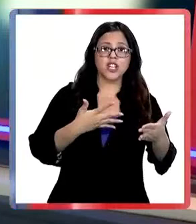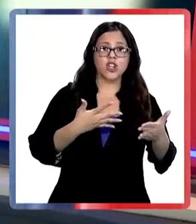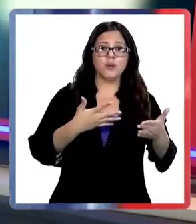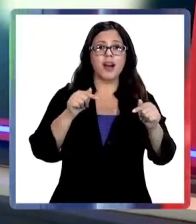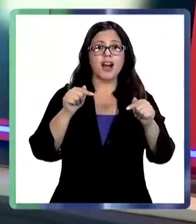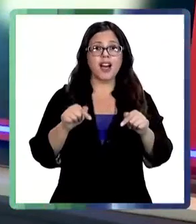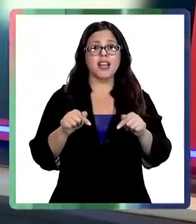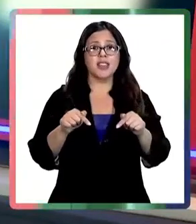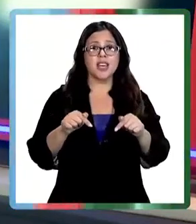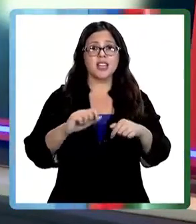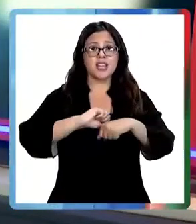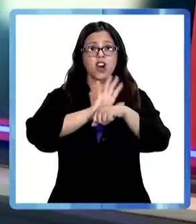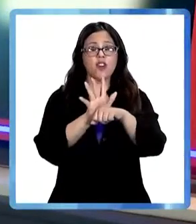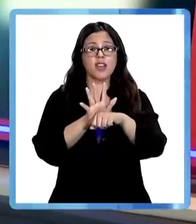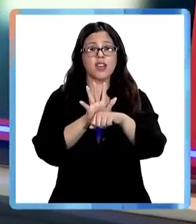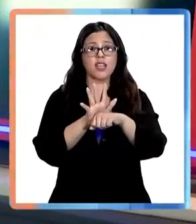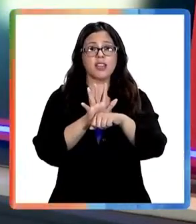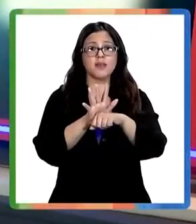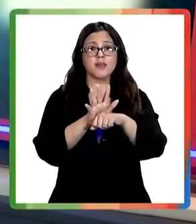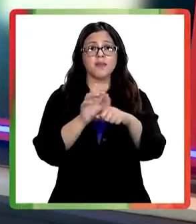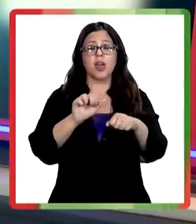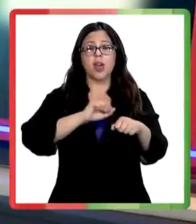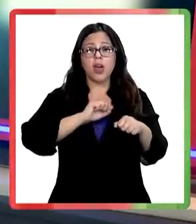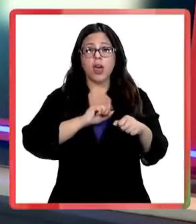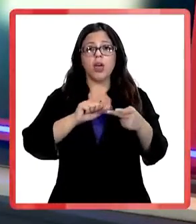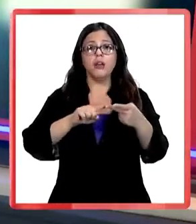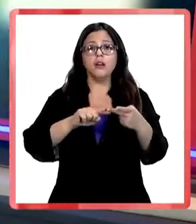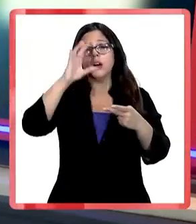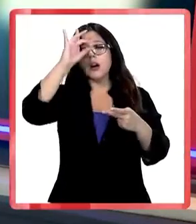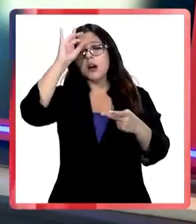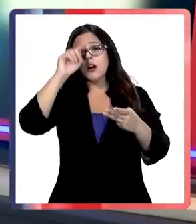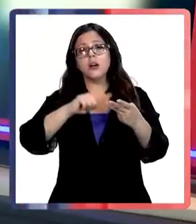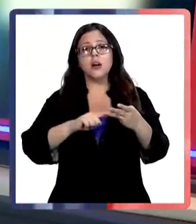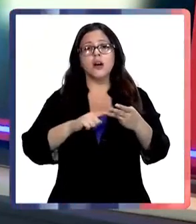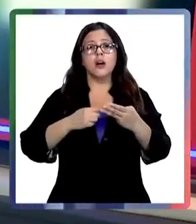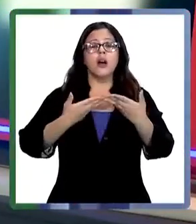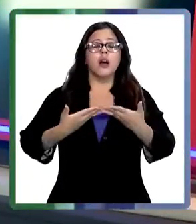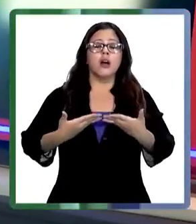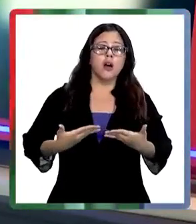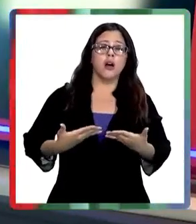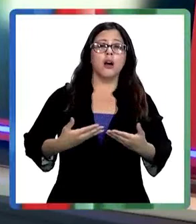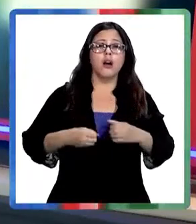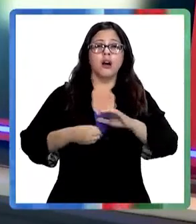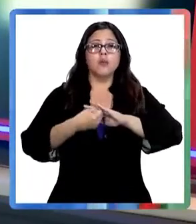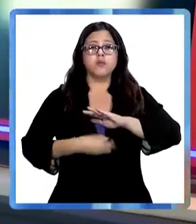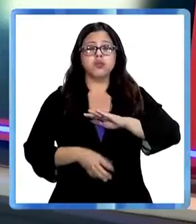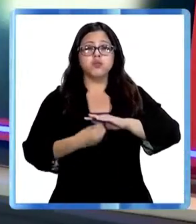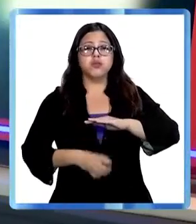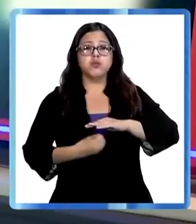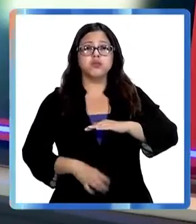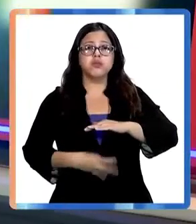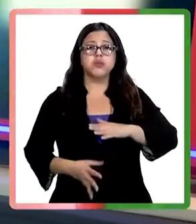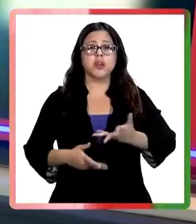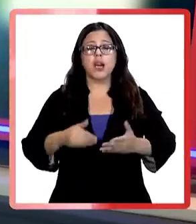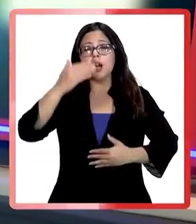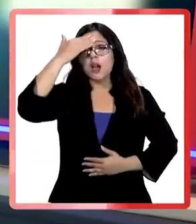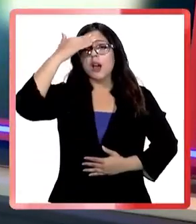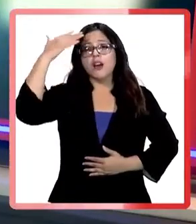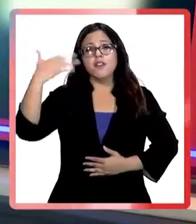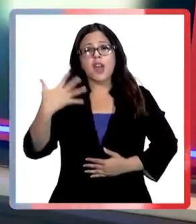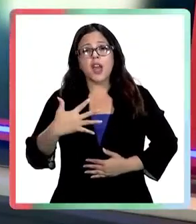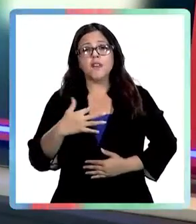este virus que sigue entre nosotros, que es el COVID-19. La tos, el dolor de cabeza, la fatiga, la diarrea, la congestión nasal, la fiebre, el malestar